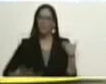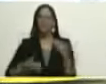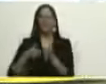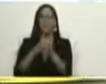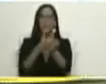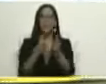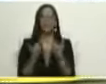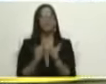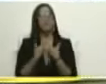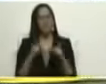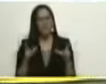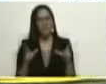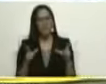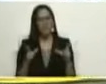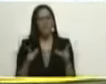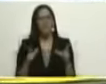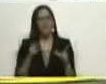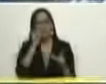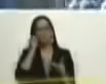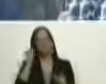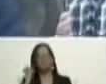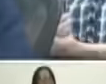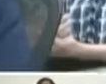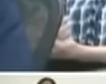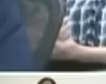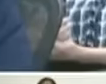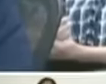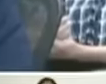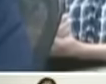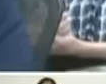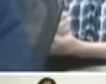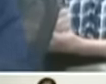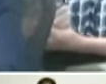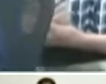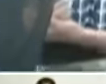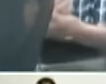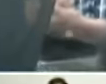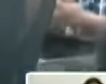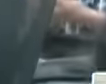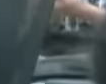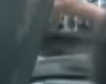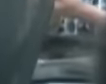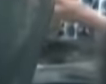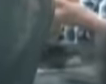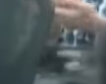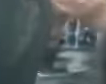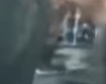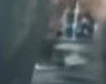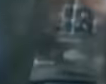de los libertadores y las libertadoras de todos los tiempos. Muchas gracias.